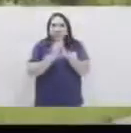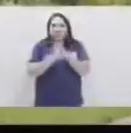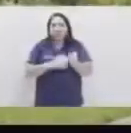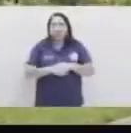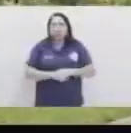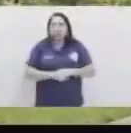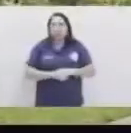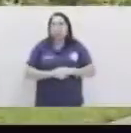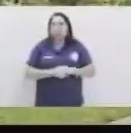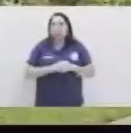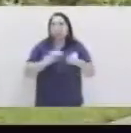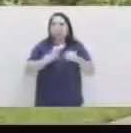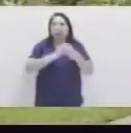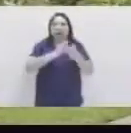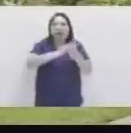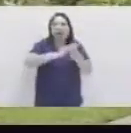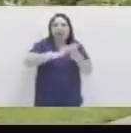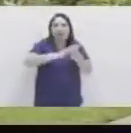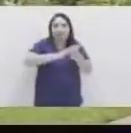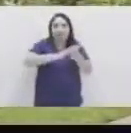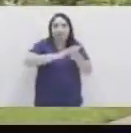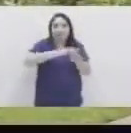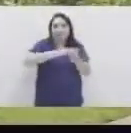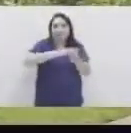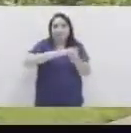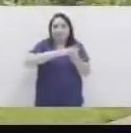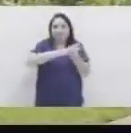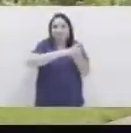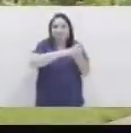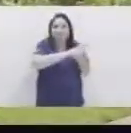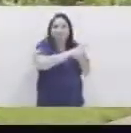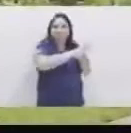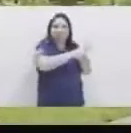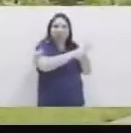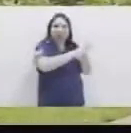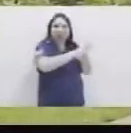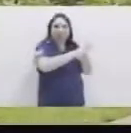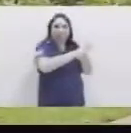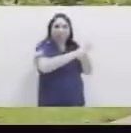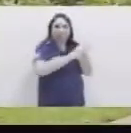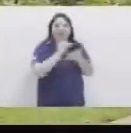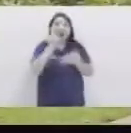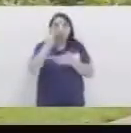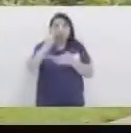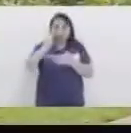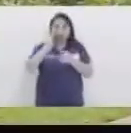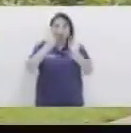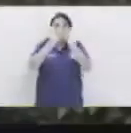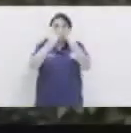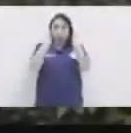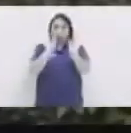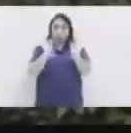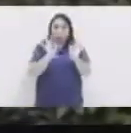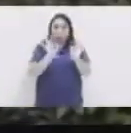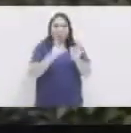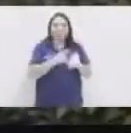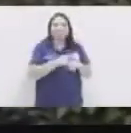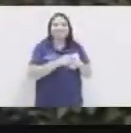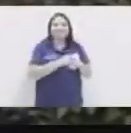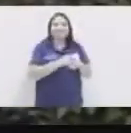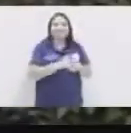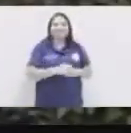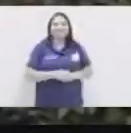los utensilios de cocina, puedo hacer de esta forma, lavar, frotando las